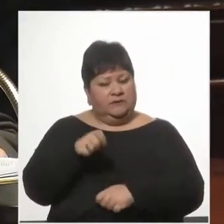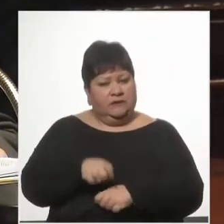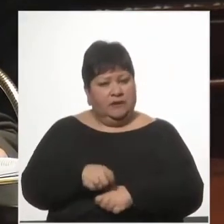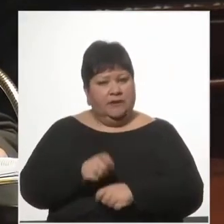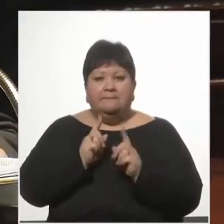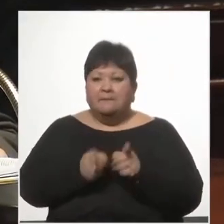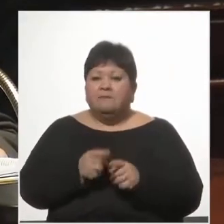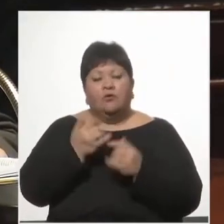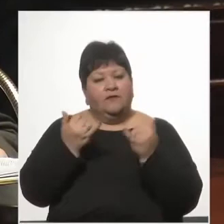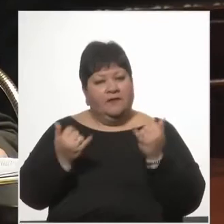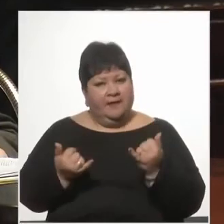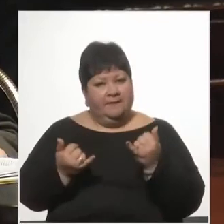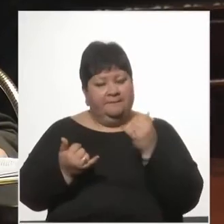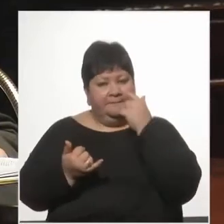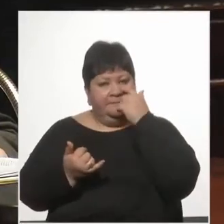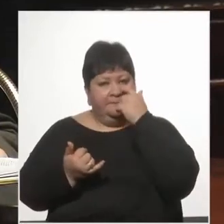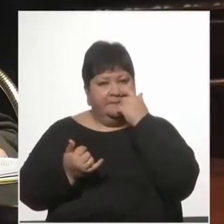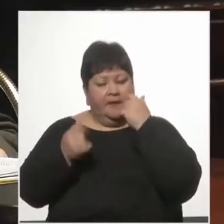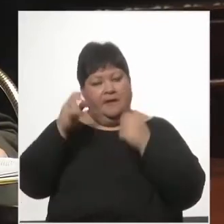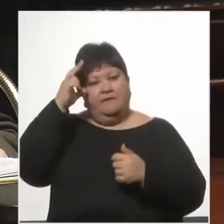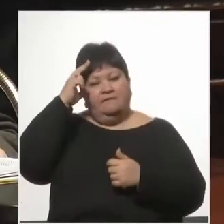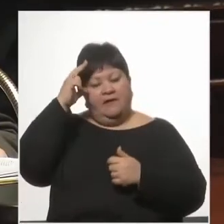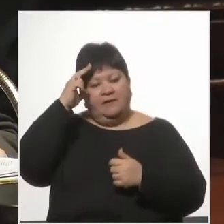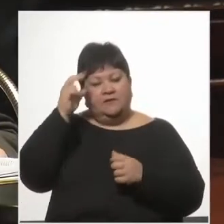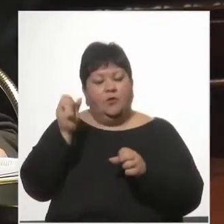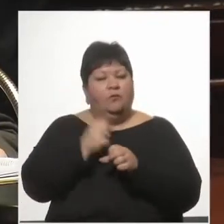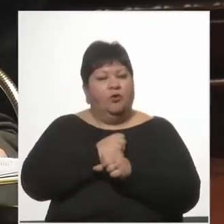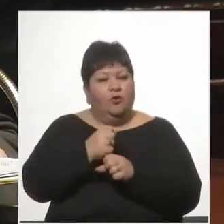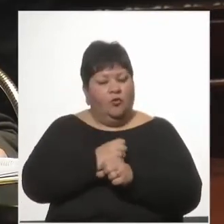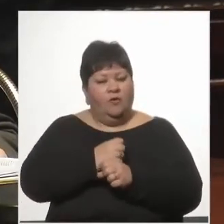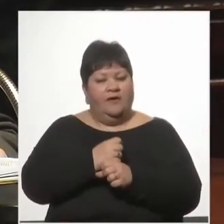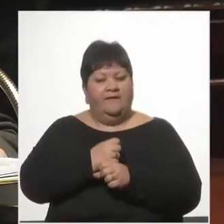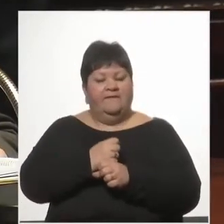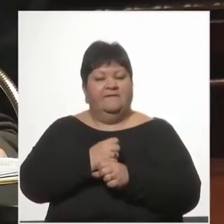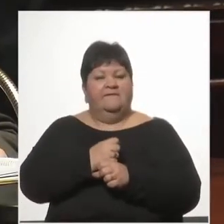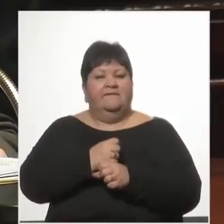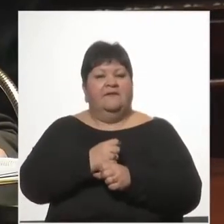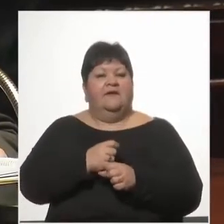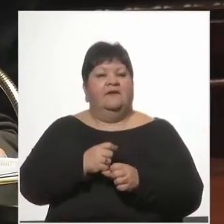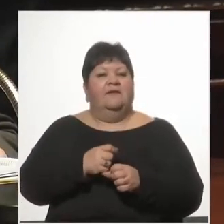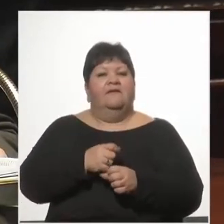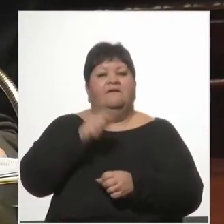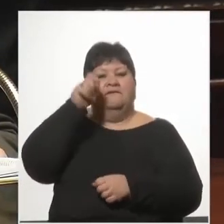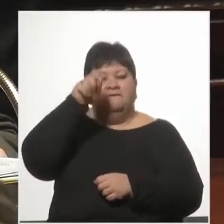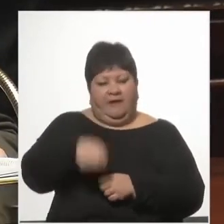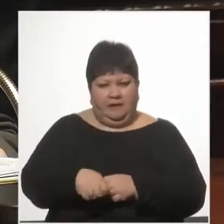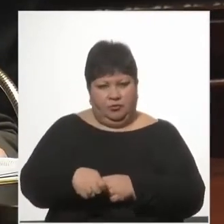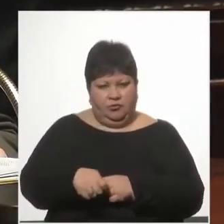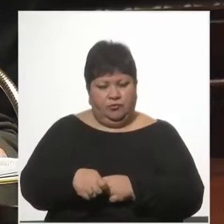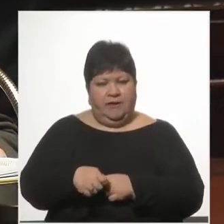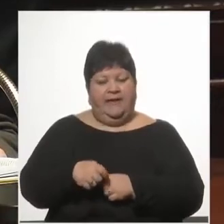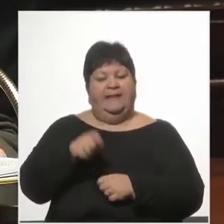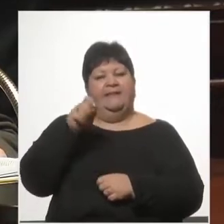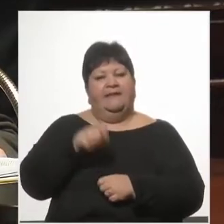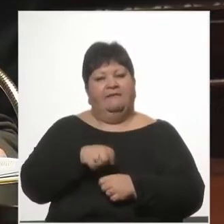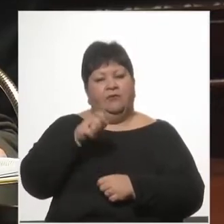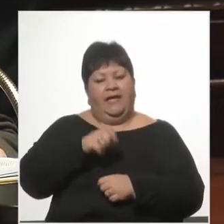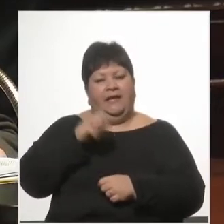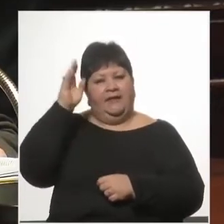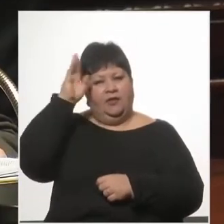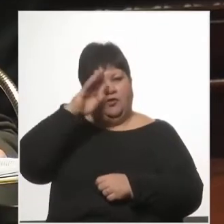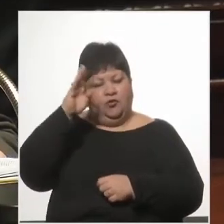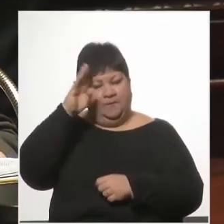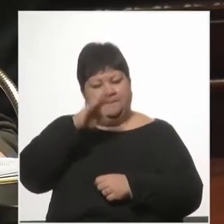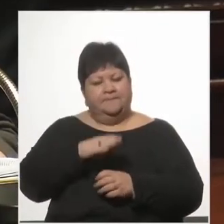mismo día, Vázquez homologa los fallos del Tribunal de Honor, pero no hace denuncia penal alguna en la